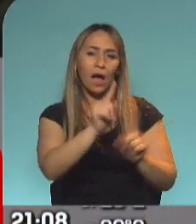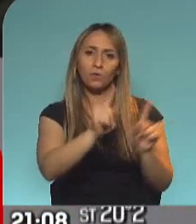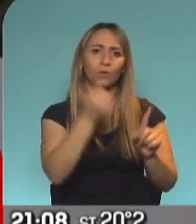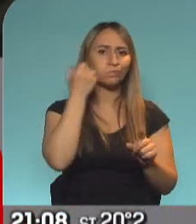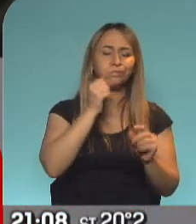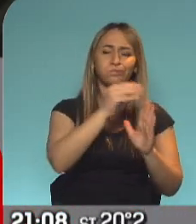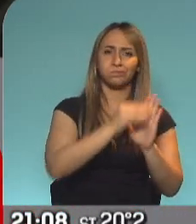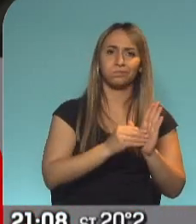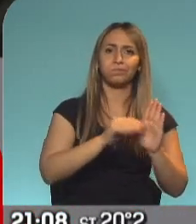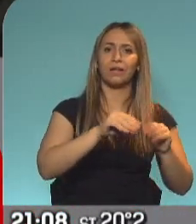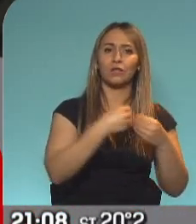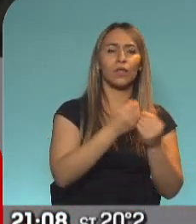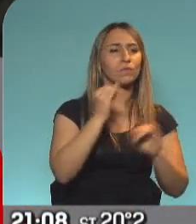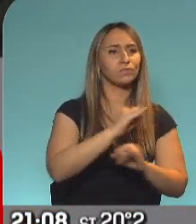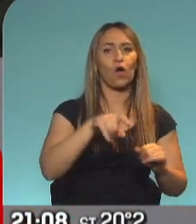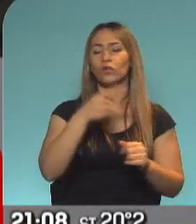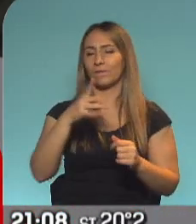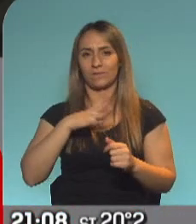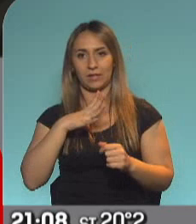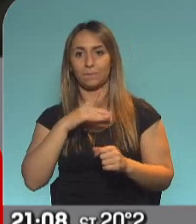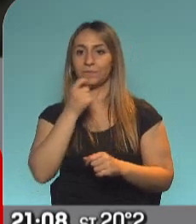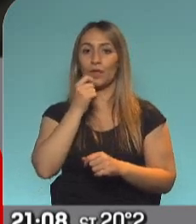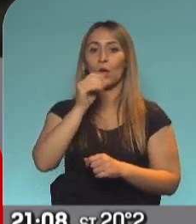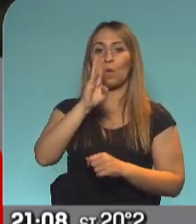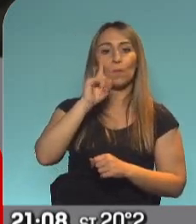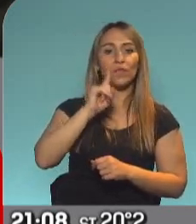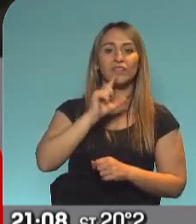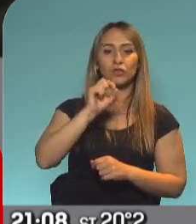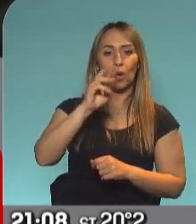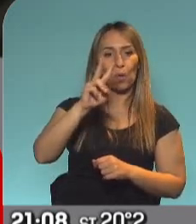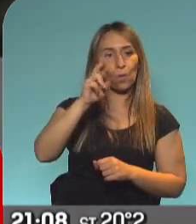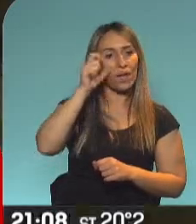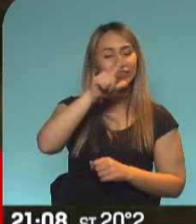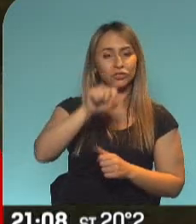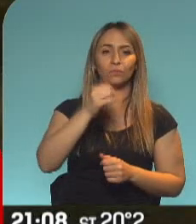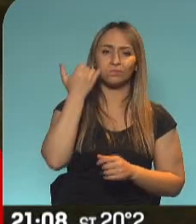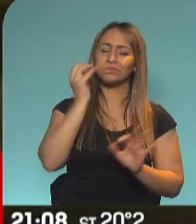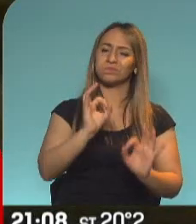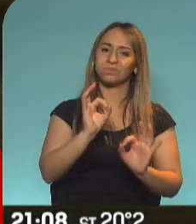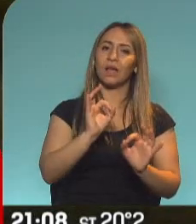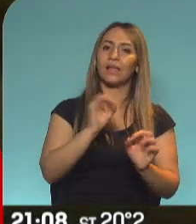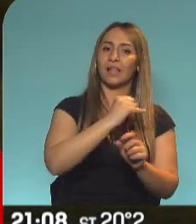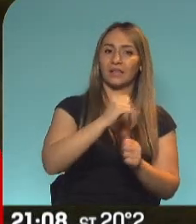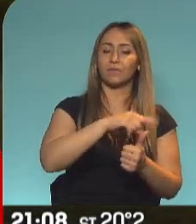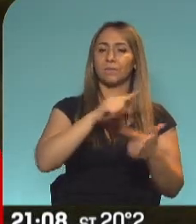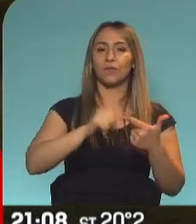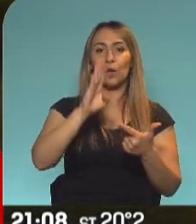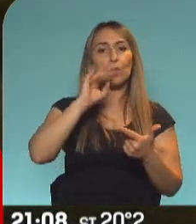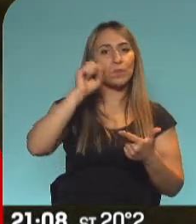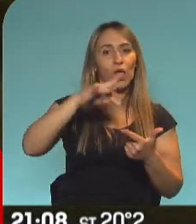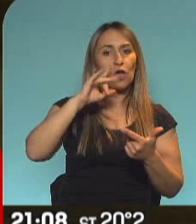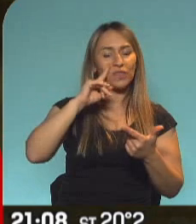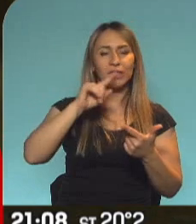por ejemplo en julio vitobello ya se sabe que dio negativo lo mismo que el secretario juan viondi y valdés